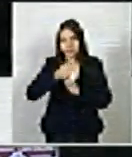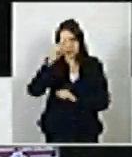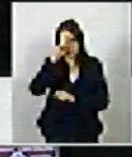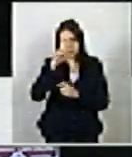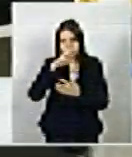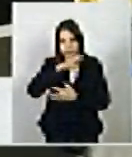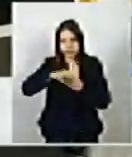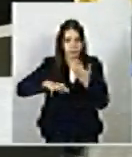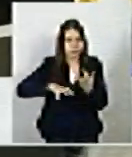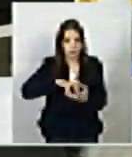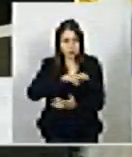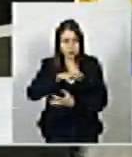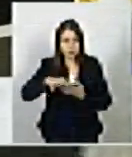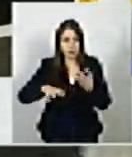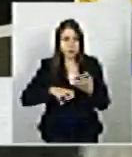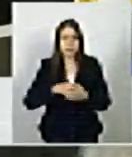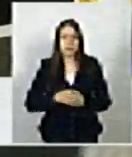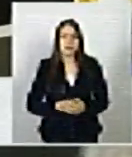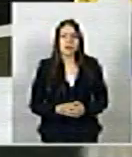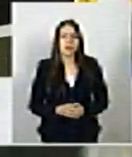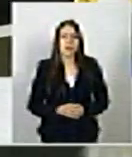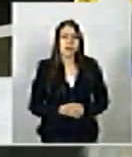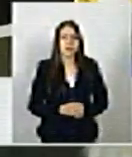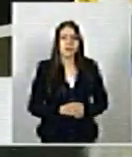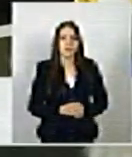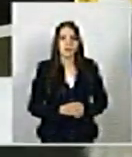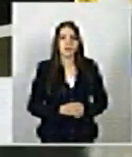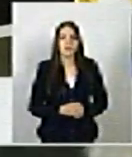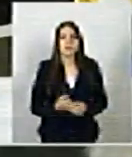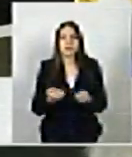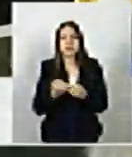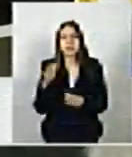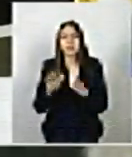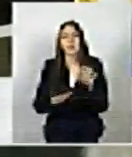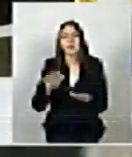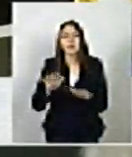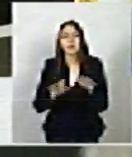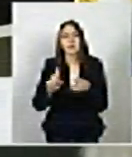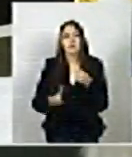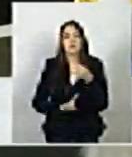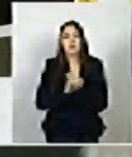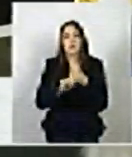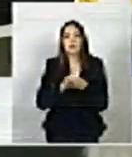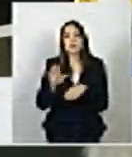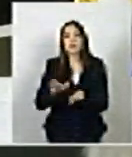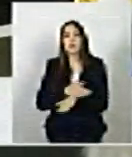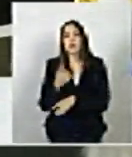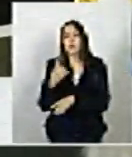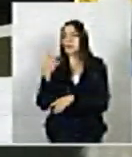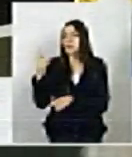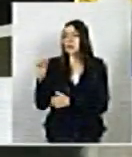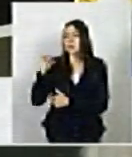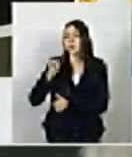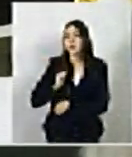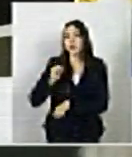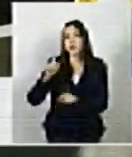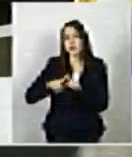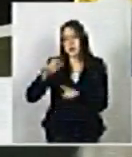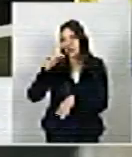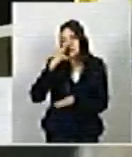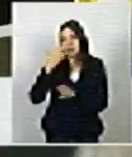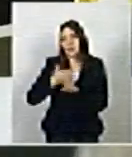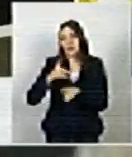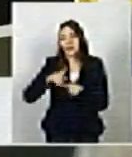también genera fricciones por los niveles de autoridad jerárquica entre el